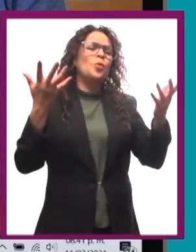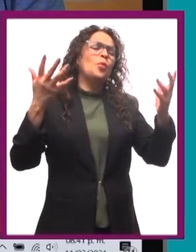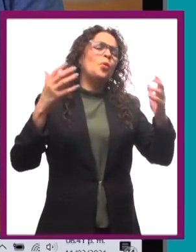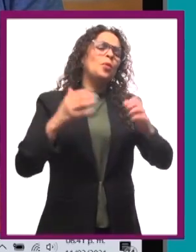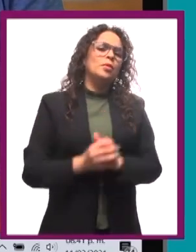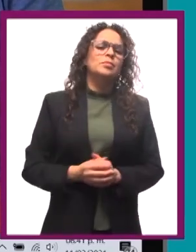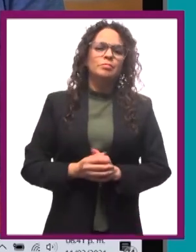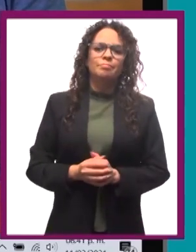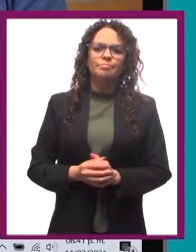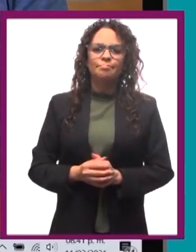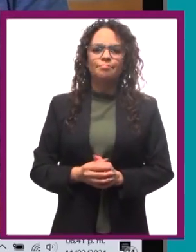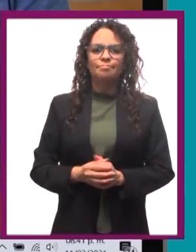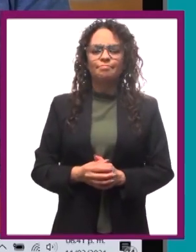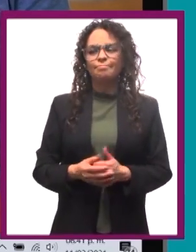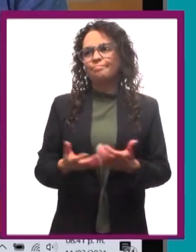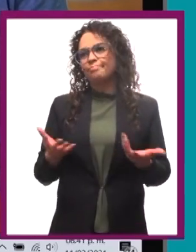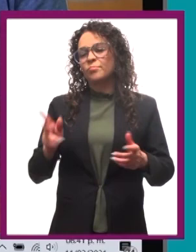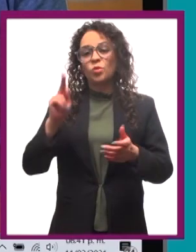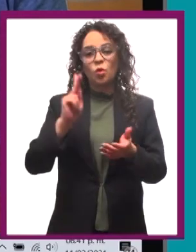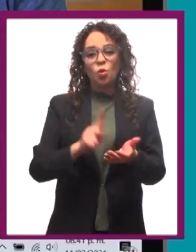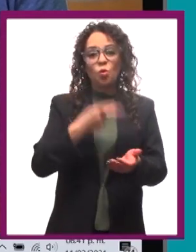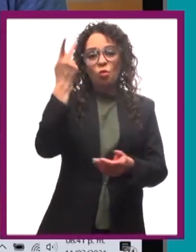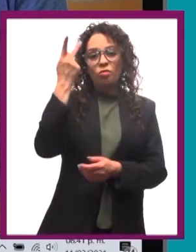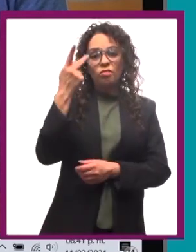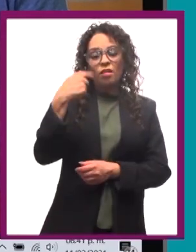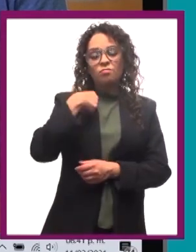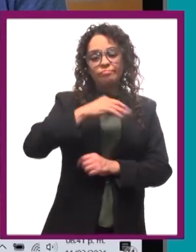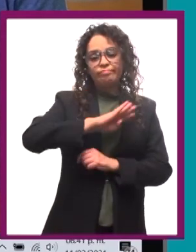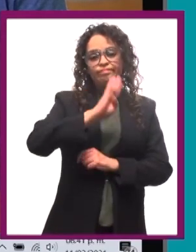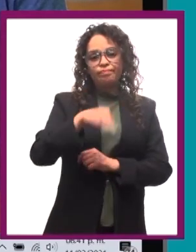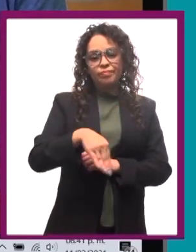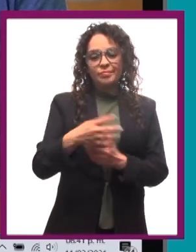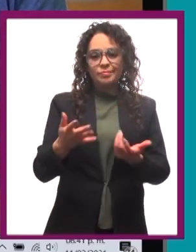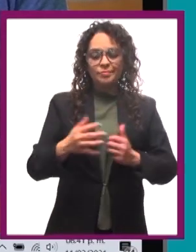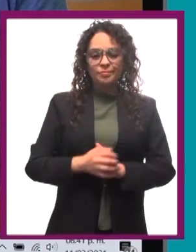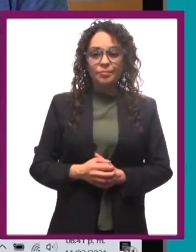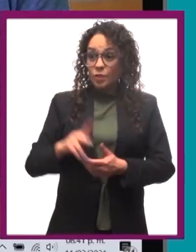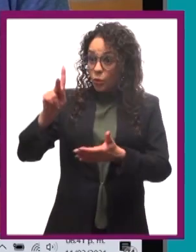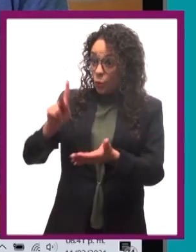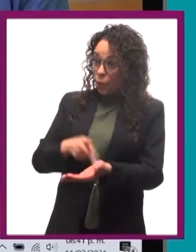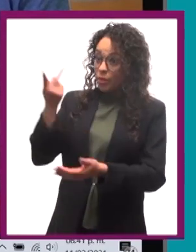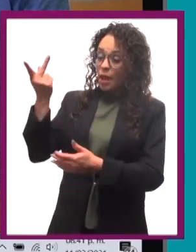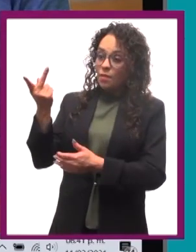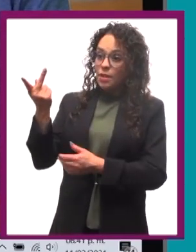¡No, no! ¡Ah,